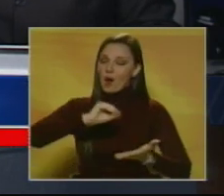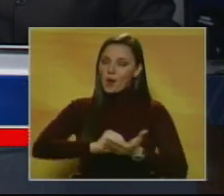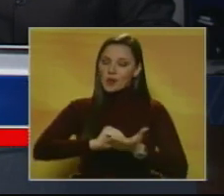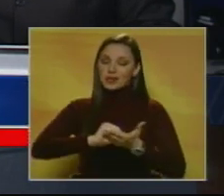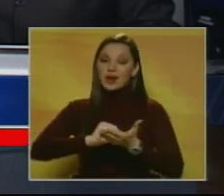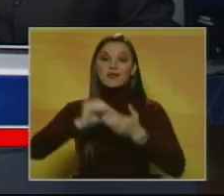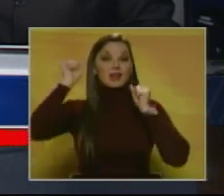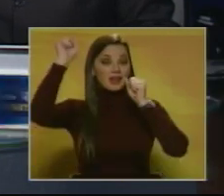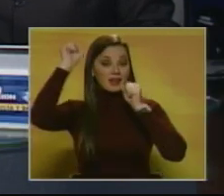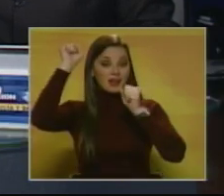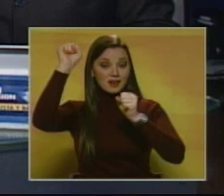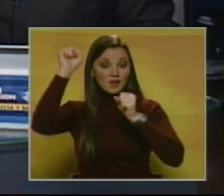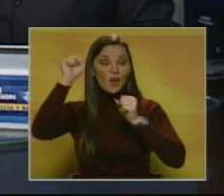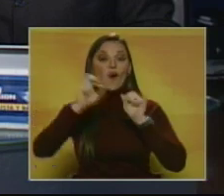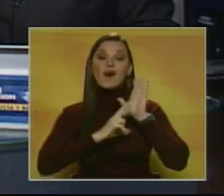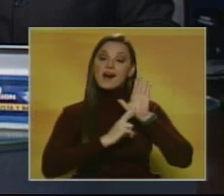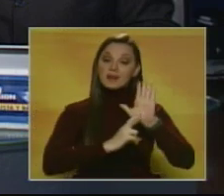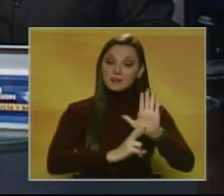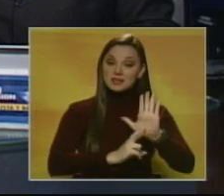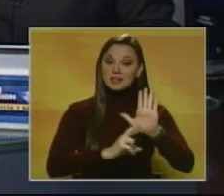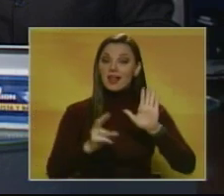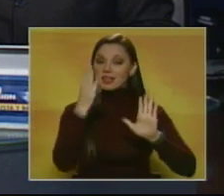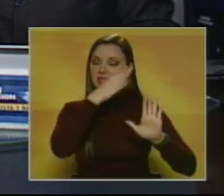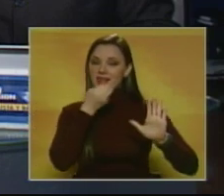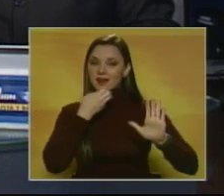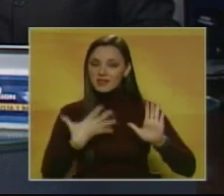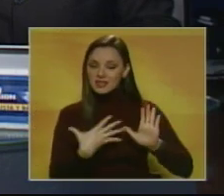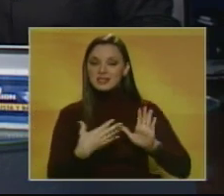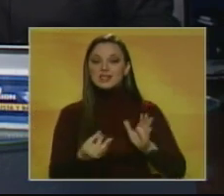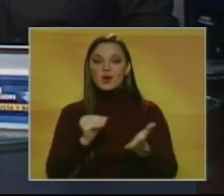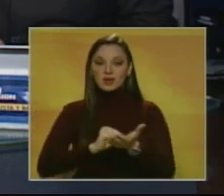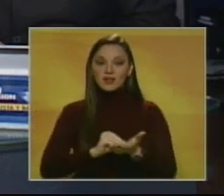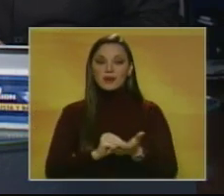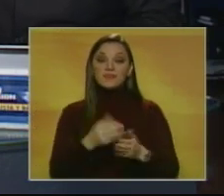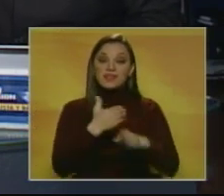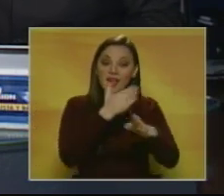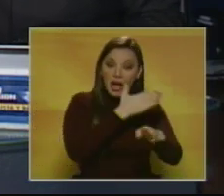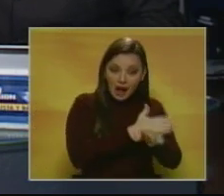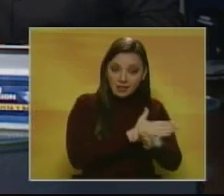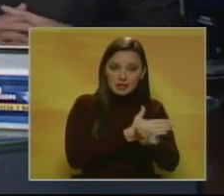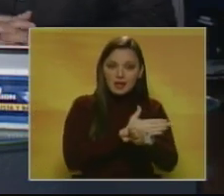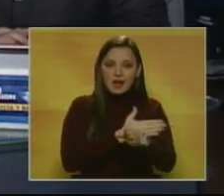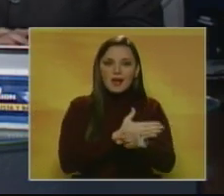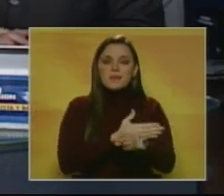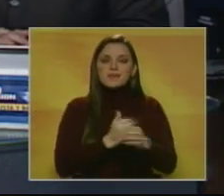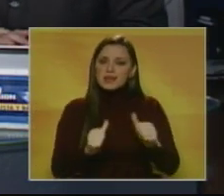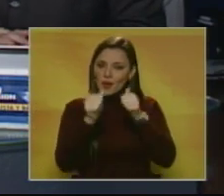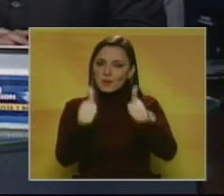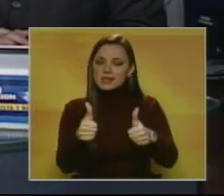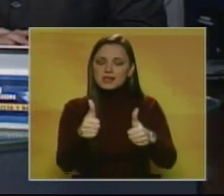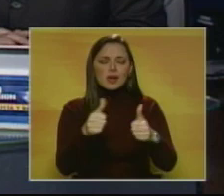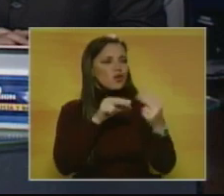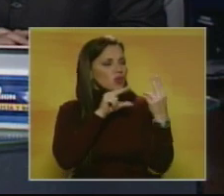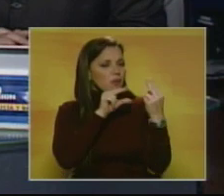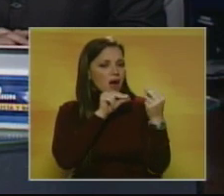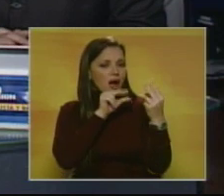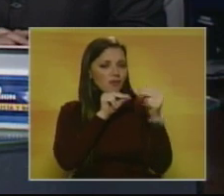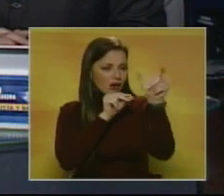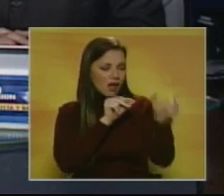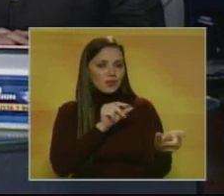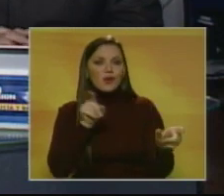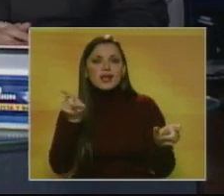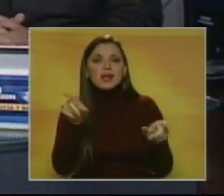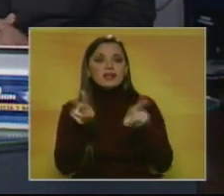una representante de la belleza se destaca. Y antes de comenzar el noticiero estaba comentando con Marjorie, la productora, que ella lucía como